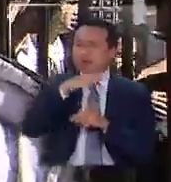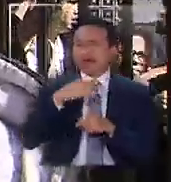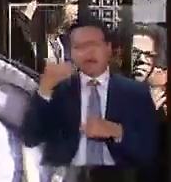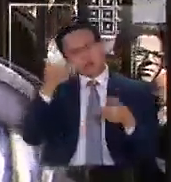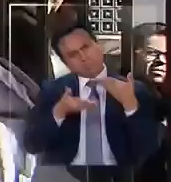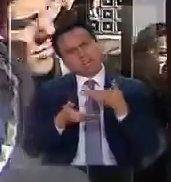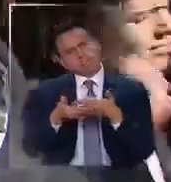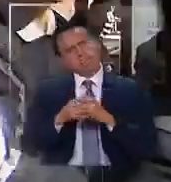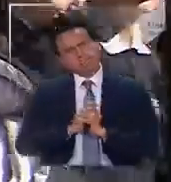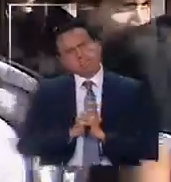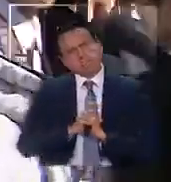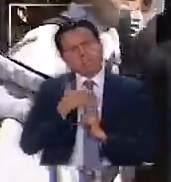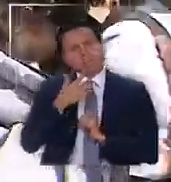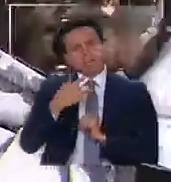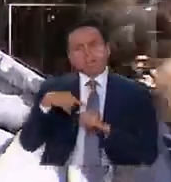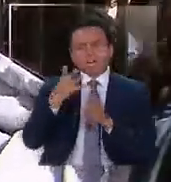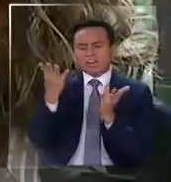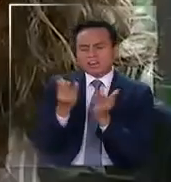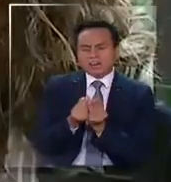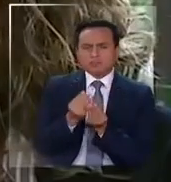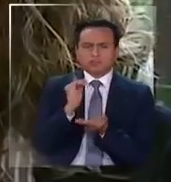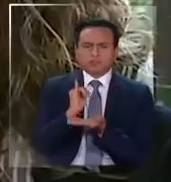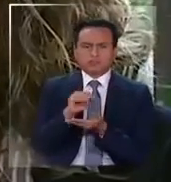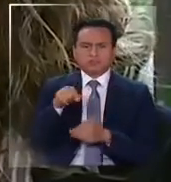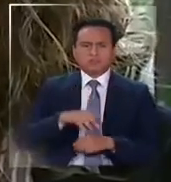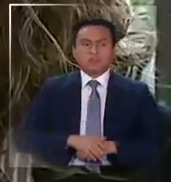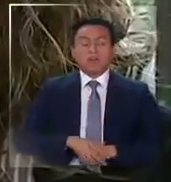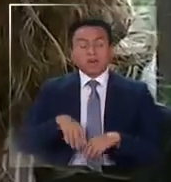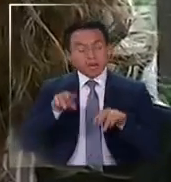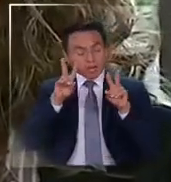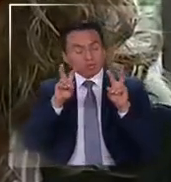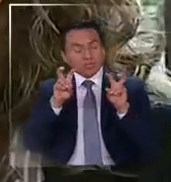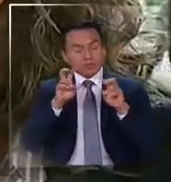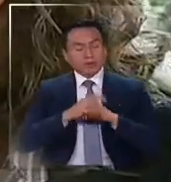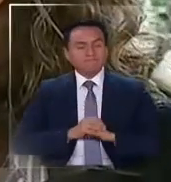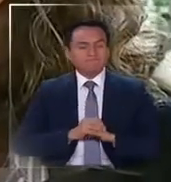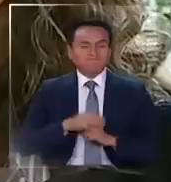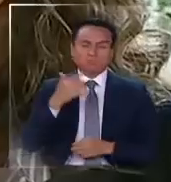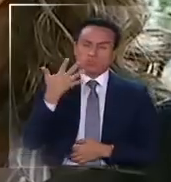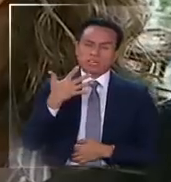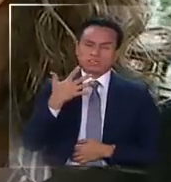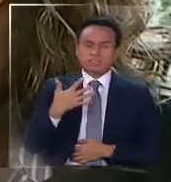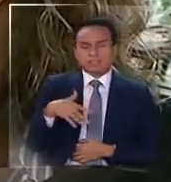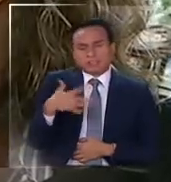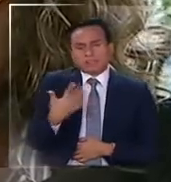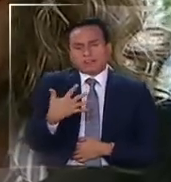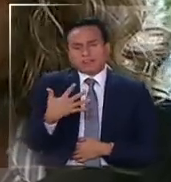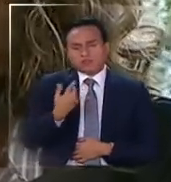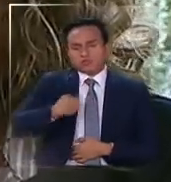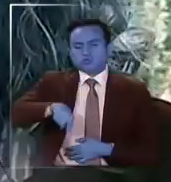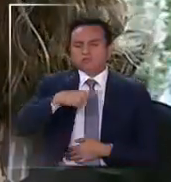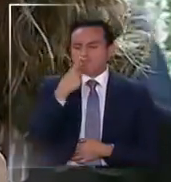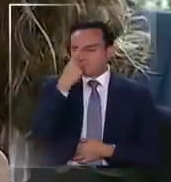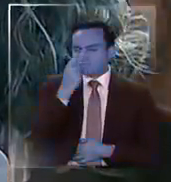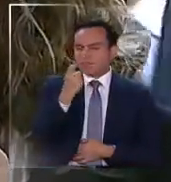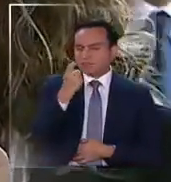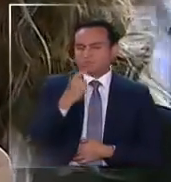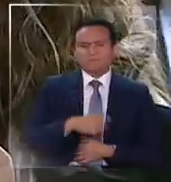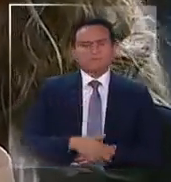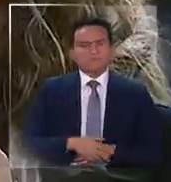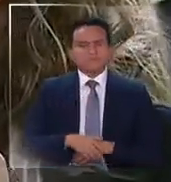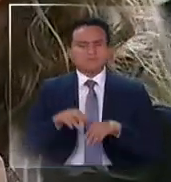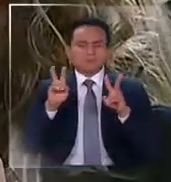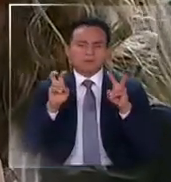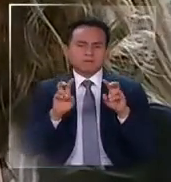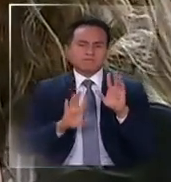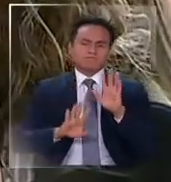que aportar, digamos, para erradicarla de esta institución. Este es un tema importante, relevante, tenemos que tomarlo en serio. No hay